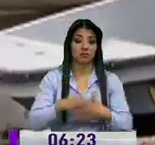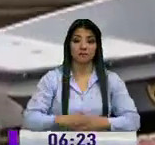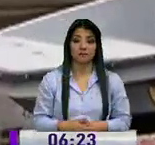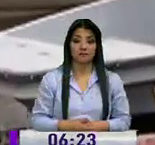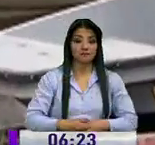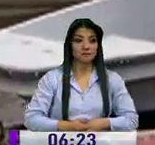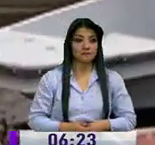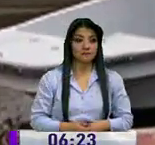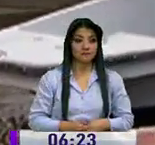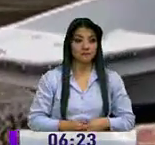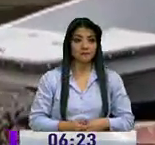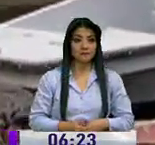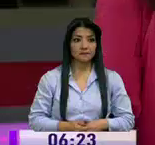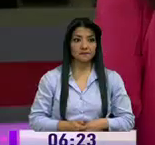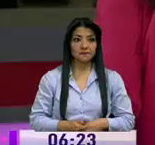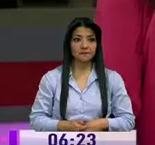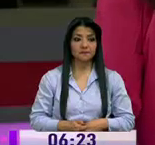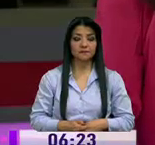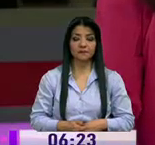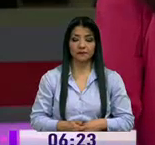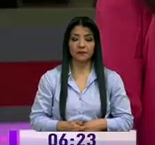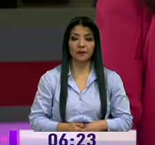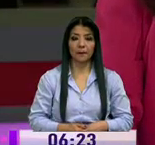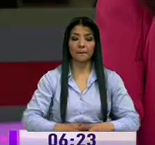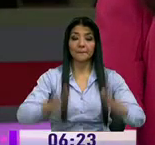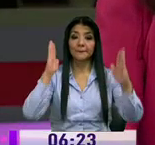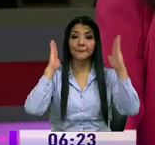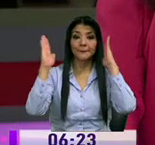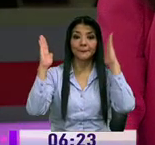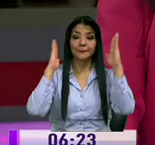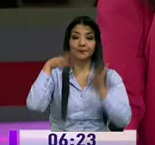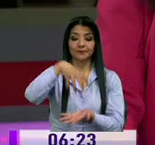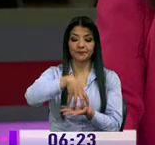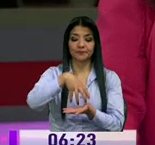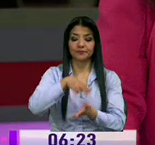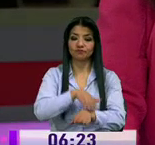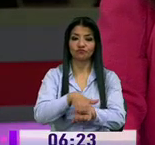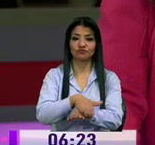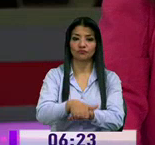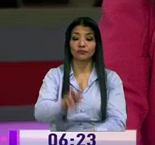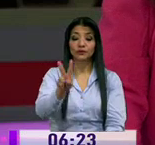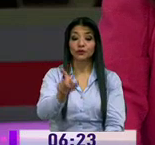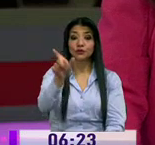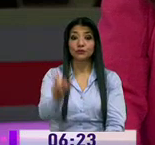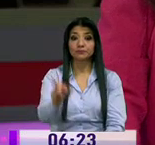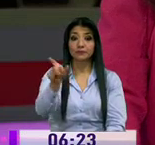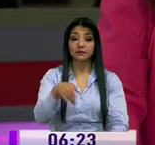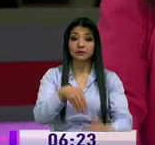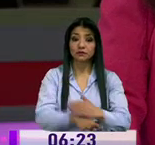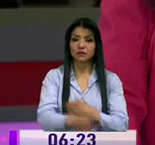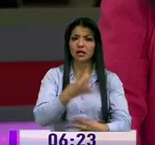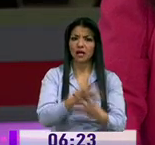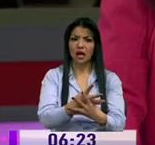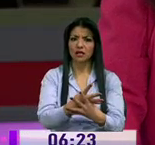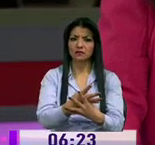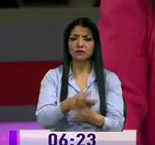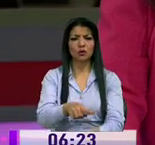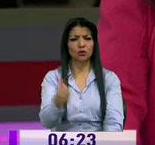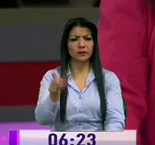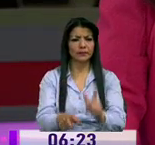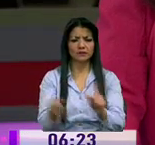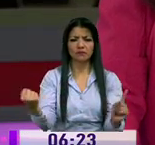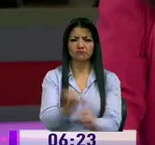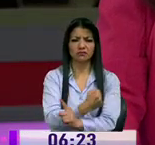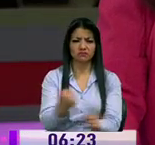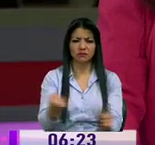Charlie Pisa. Y en Baba Oyo, provincia de Los Ríos, dos privados de libertad fueron agredidos por otros detenidos.